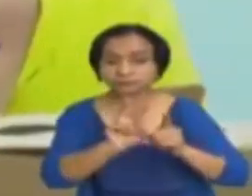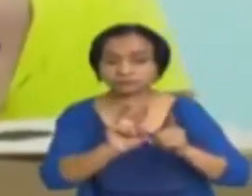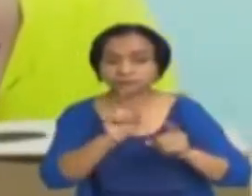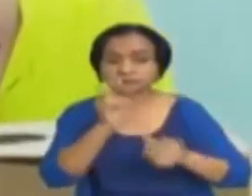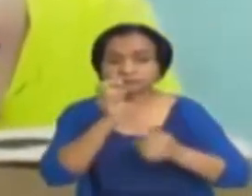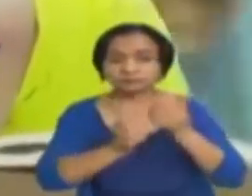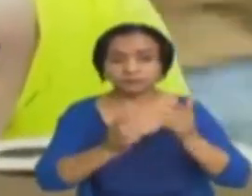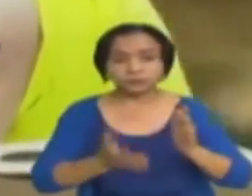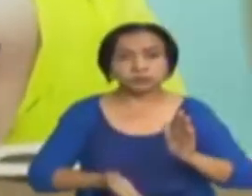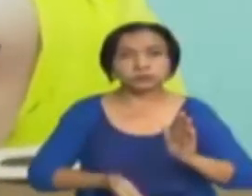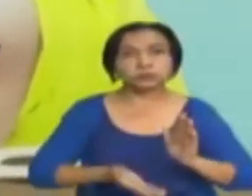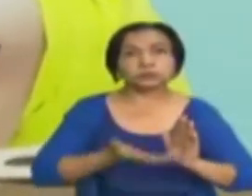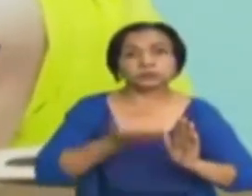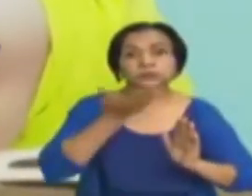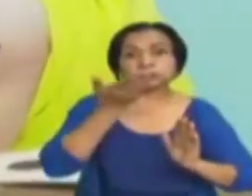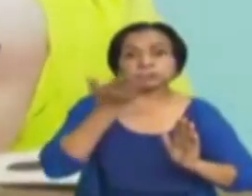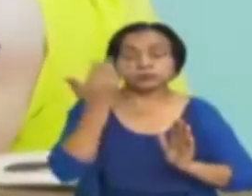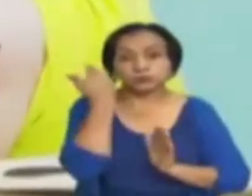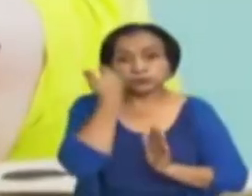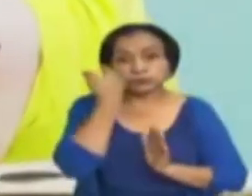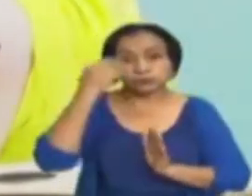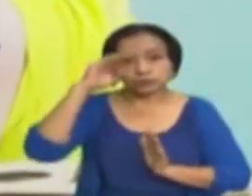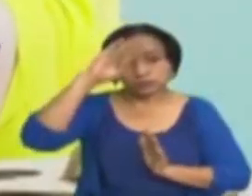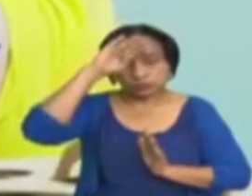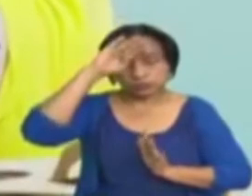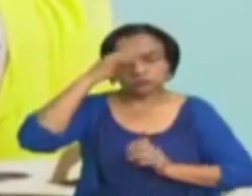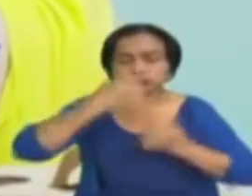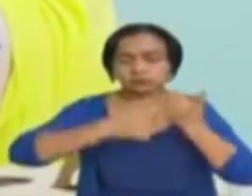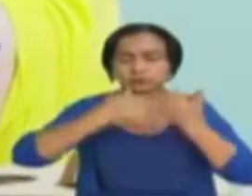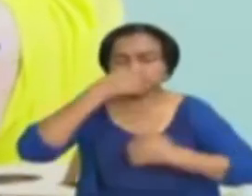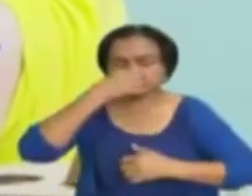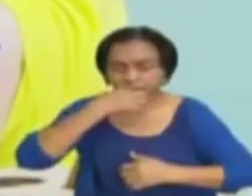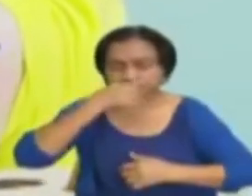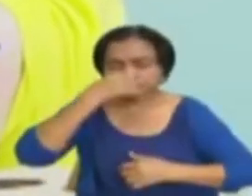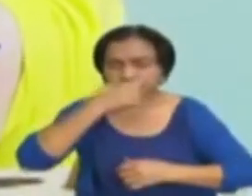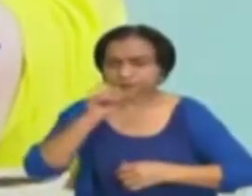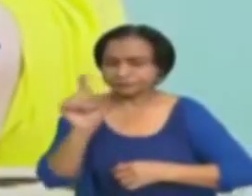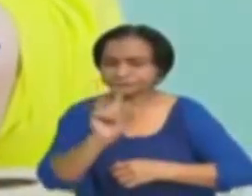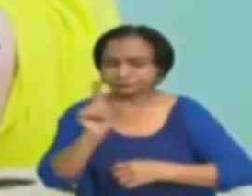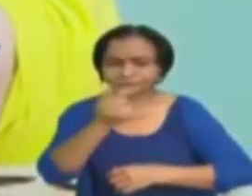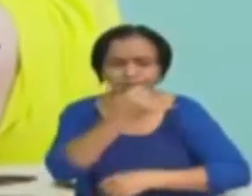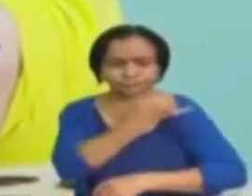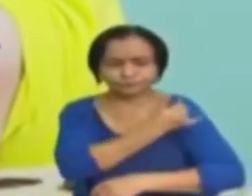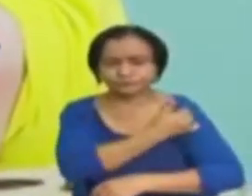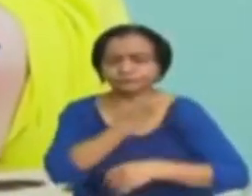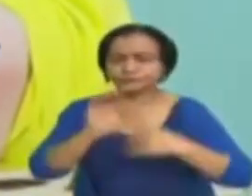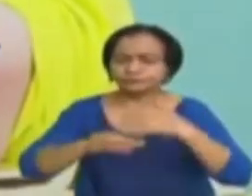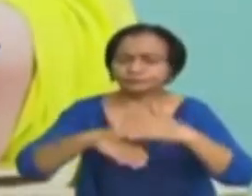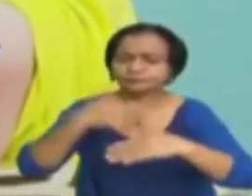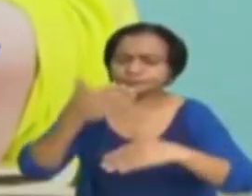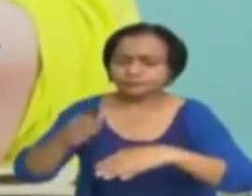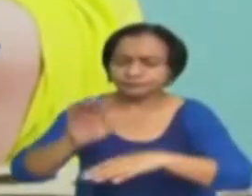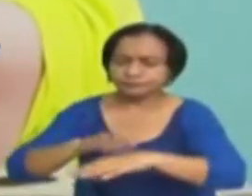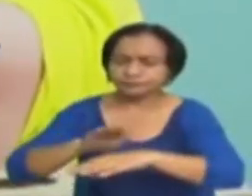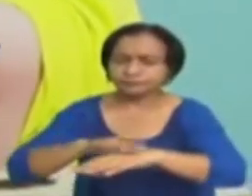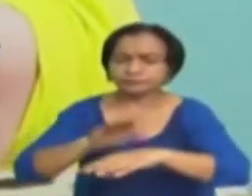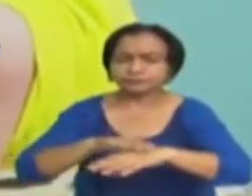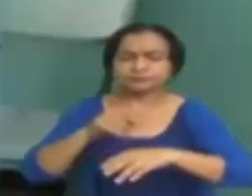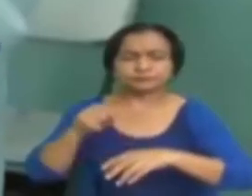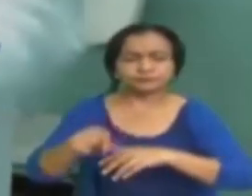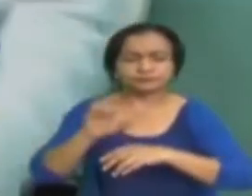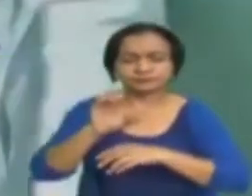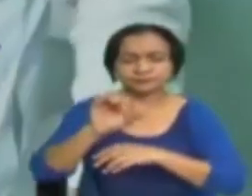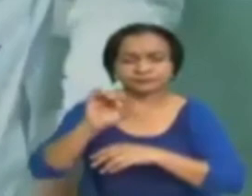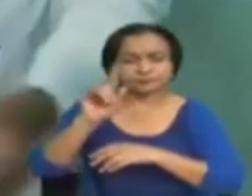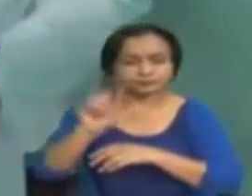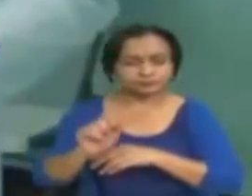del MINSA, en el policlínico se destinaron 650 dosis para pacientes mayores de 55 años